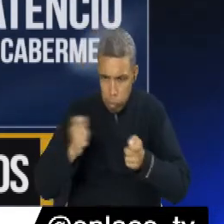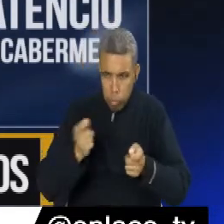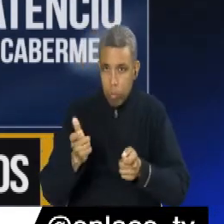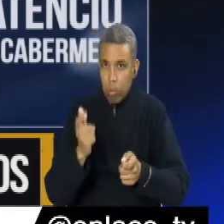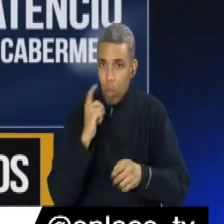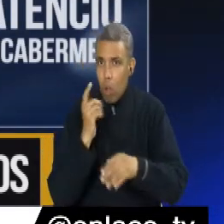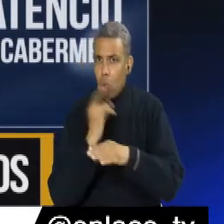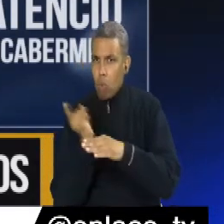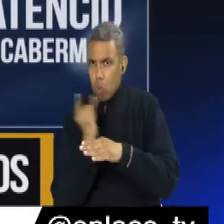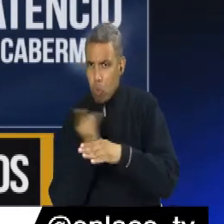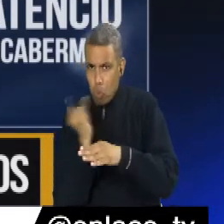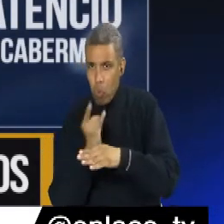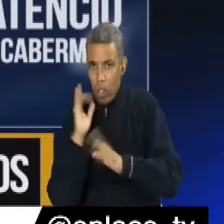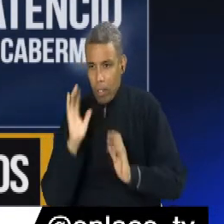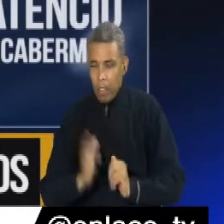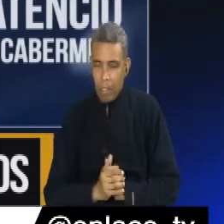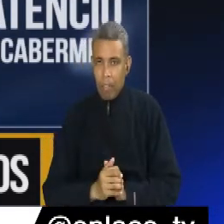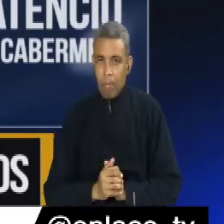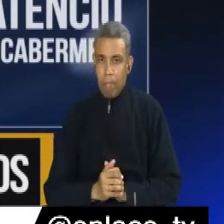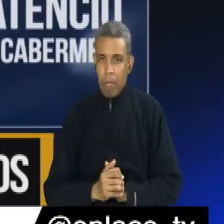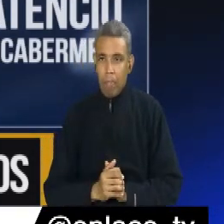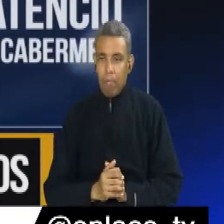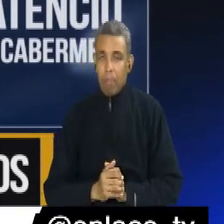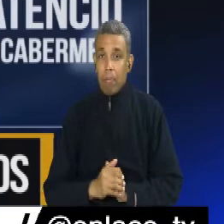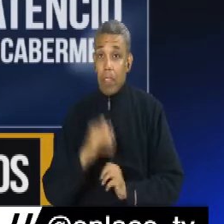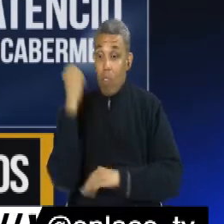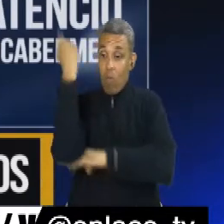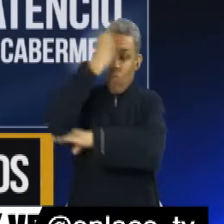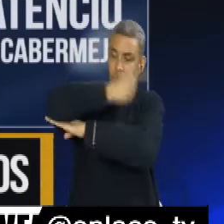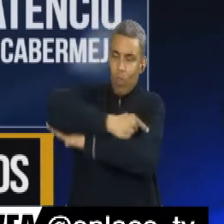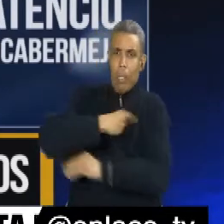Usuario. Estamos en una actividad en el